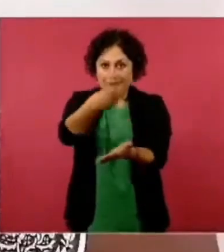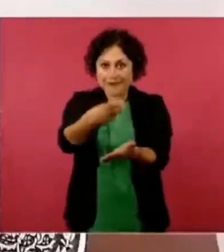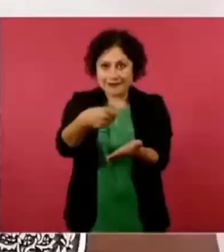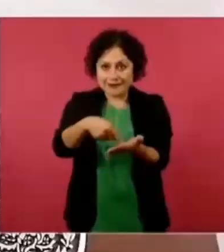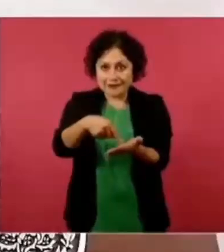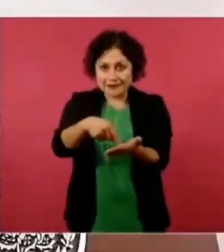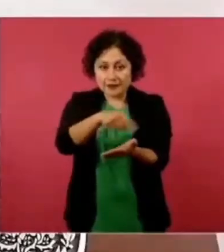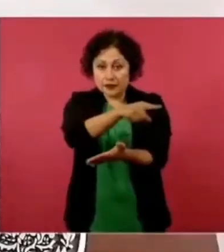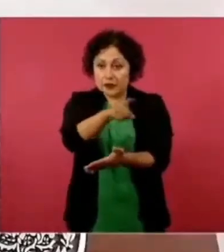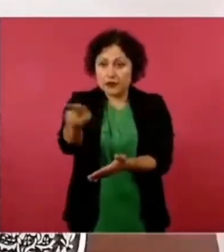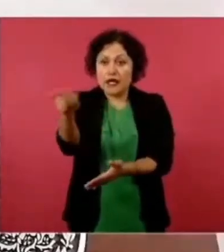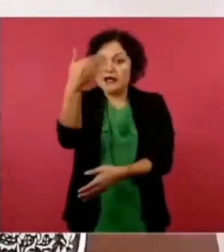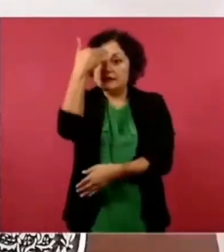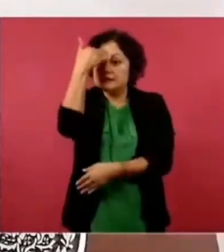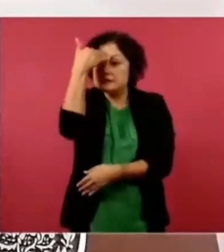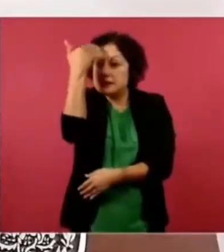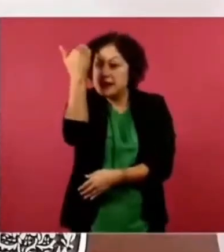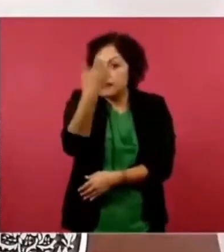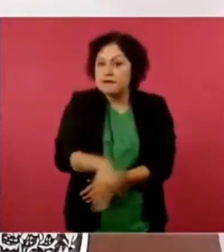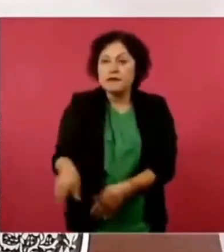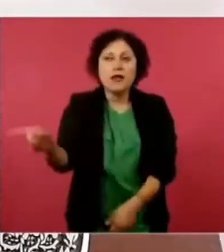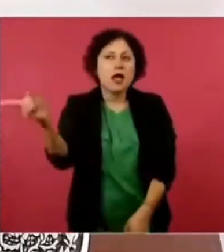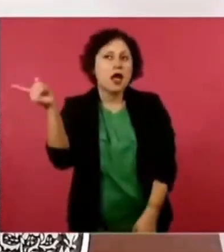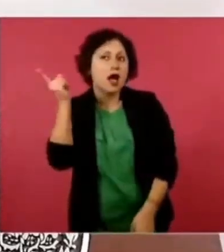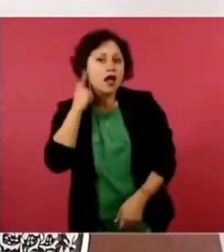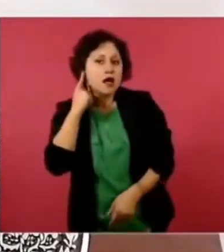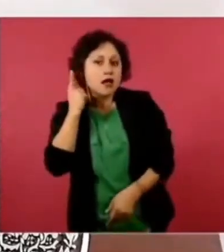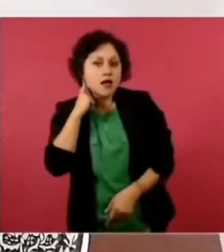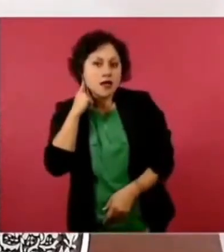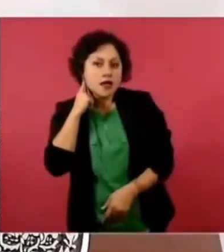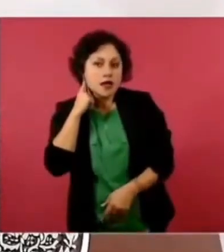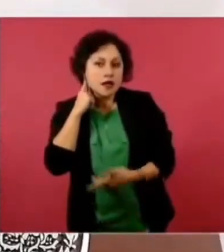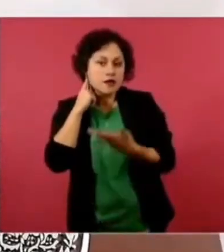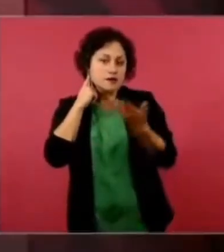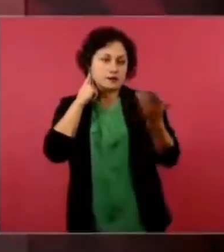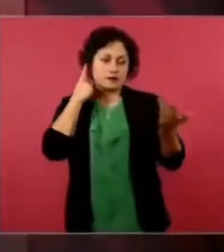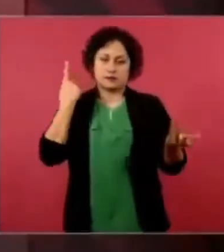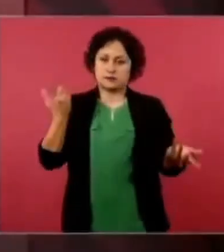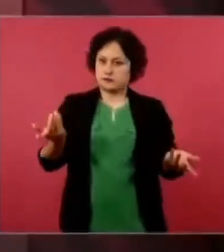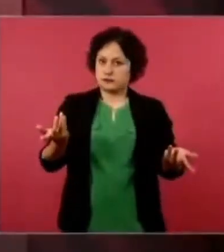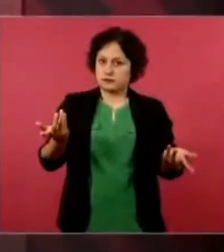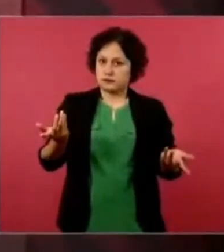y que como cualquier ciudadano